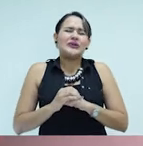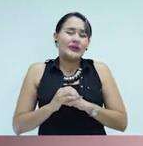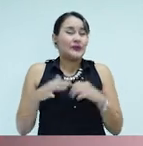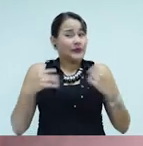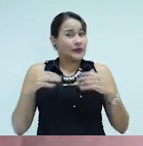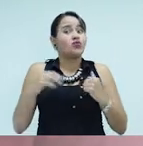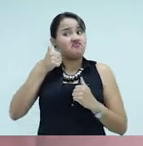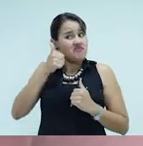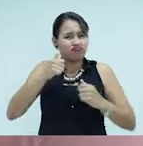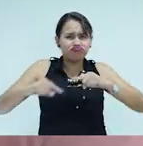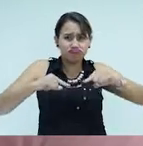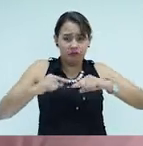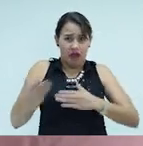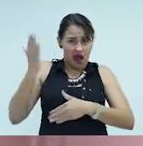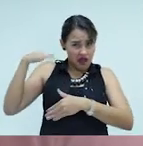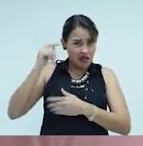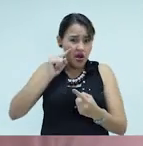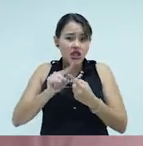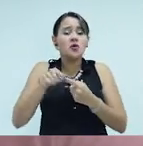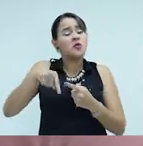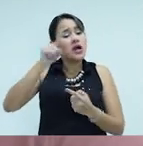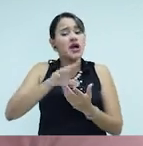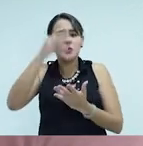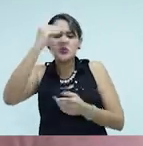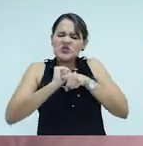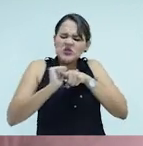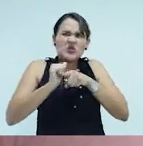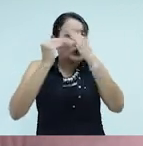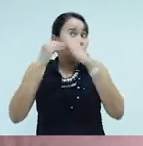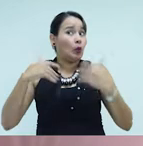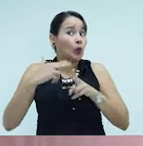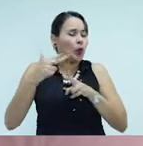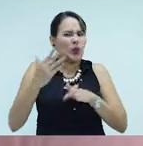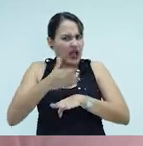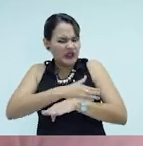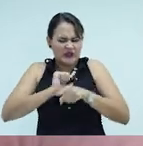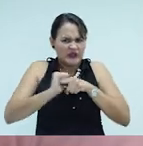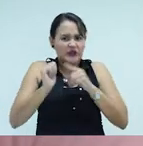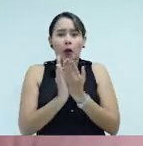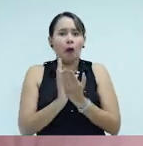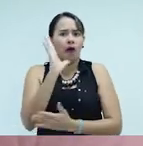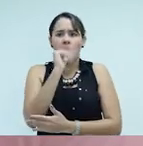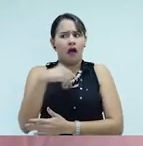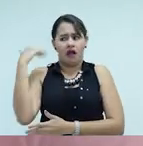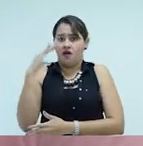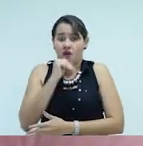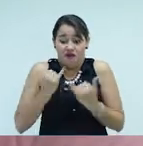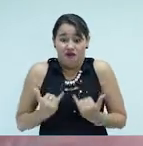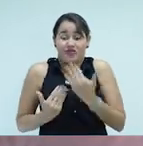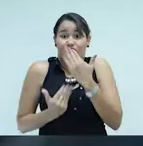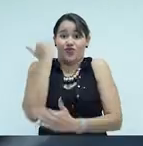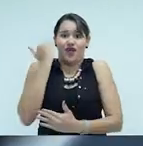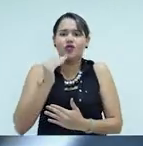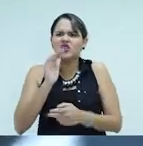porque antes no teníamos el acceso o de pronto el desconocimiento hacia que podíamos acceder a ese tipo de herramientas y esos instrumentos que son muy buenos y que